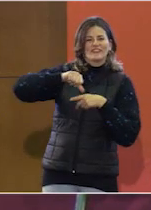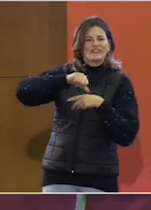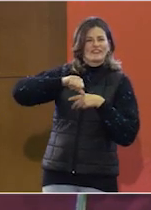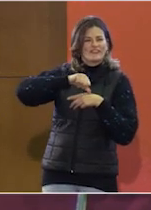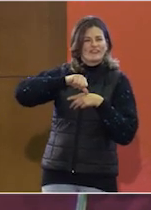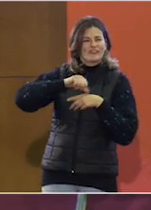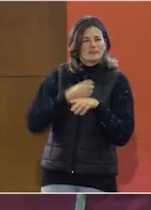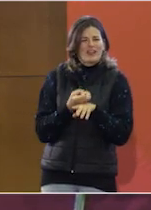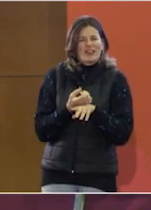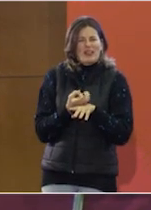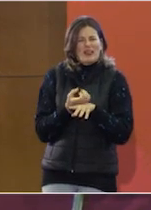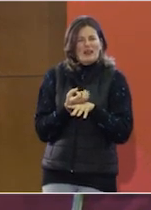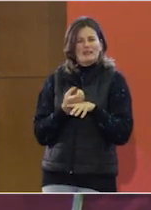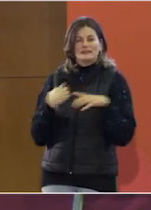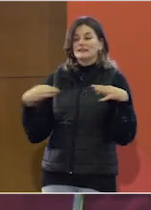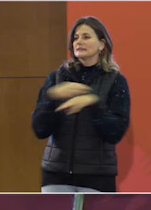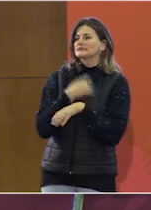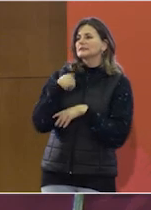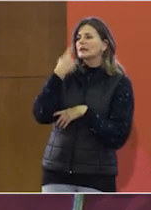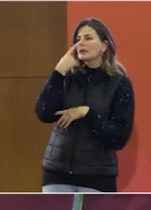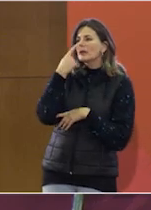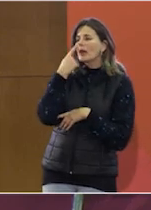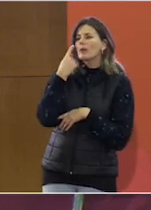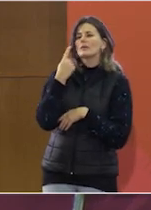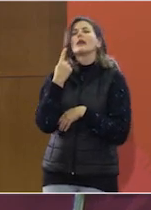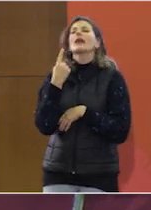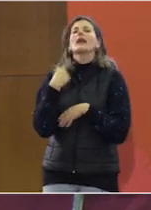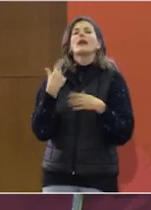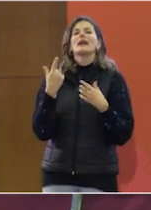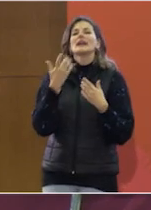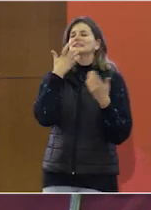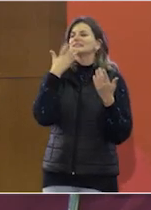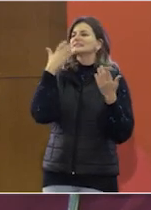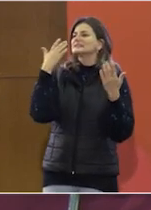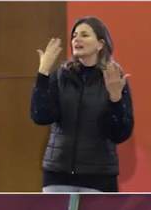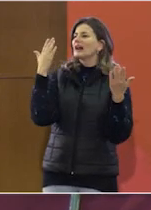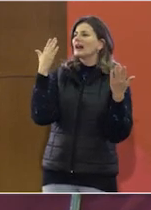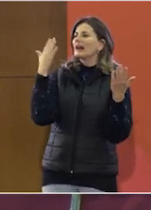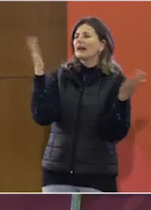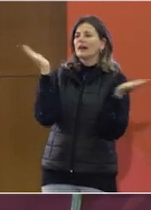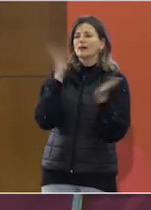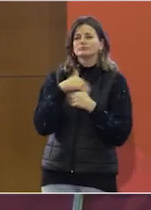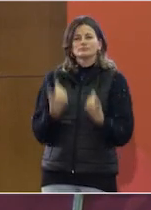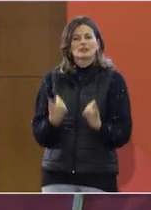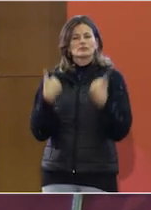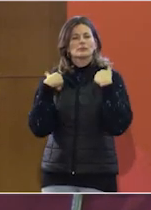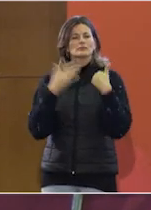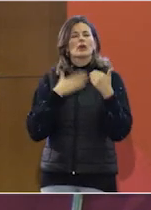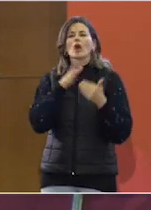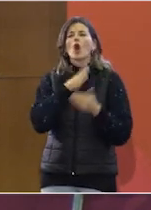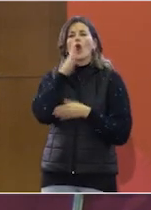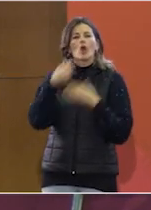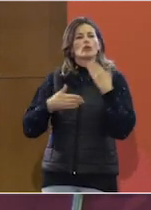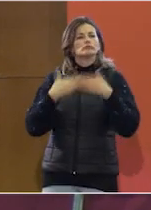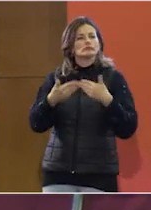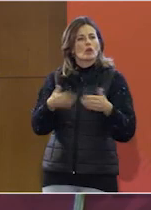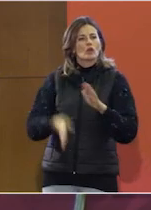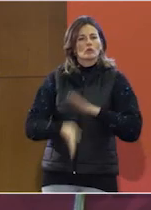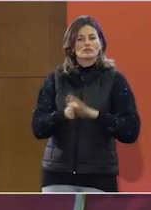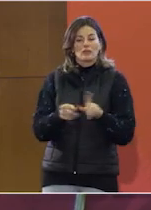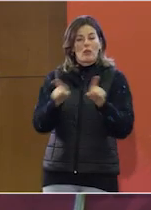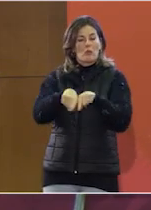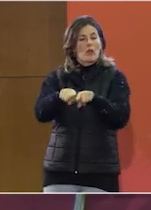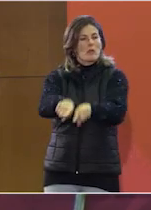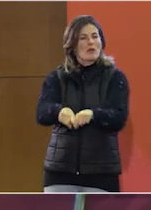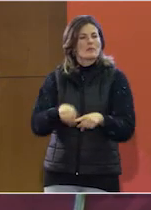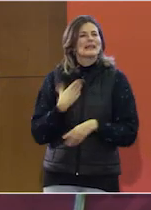heridas sin calcular, sin tener la responsabilidad para ver hacia dónde nos puede llevar seguir echando vinagre en la